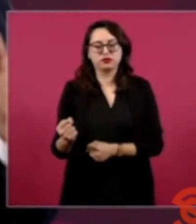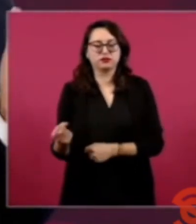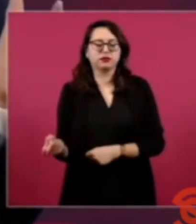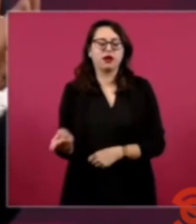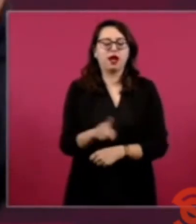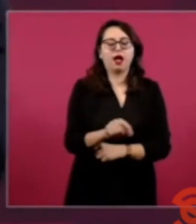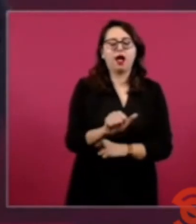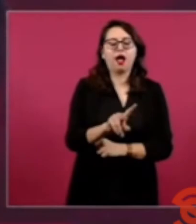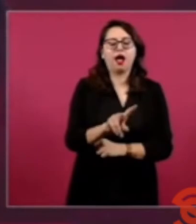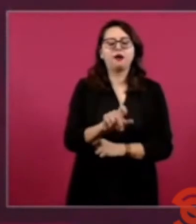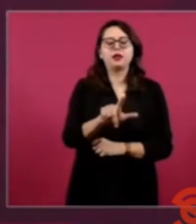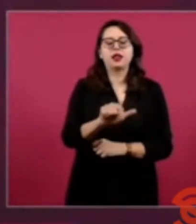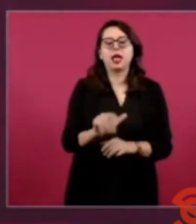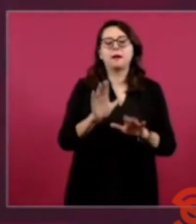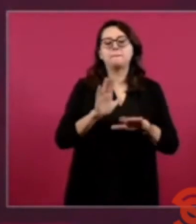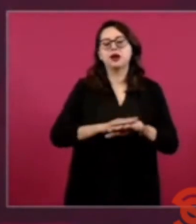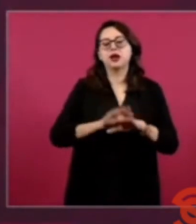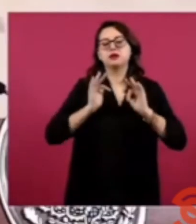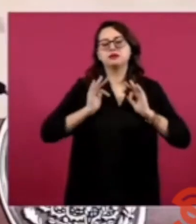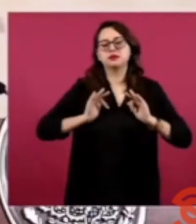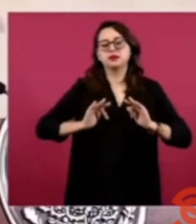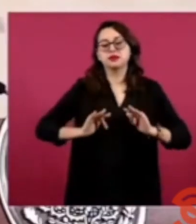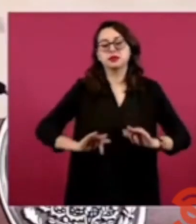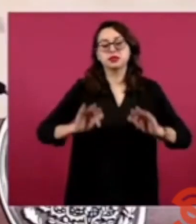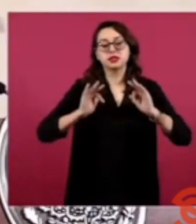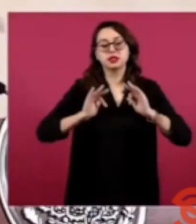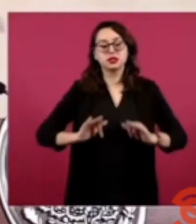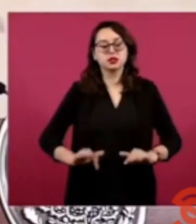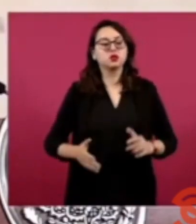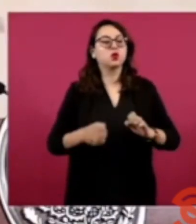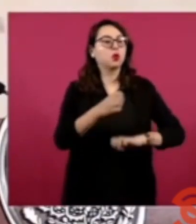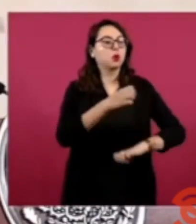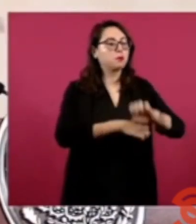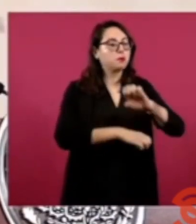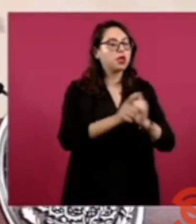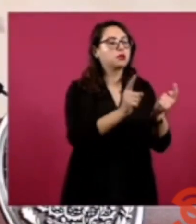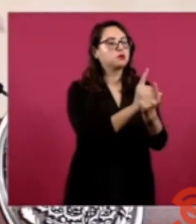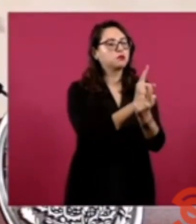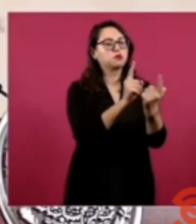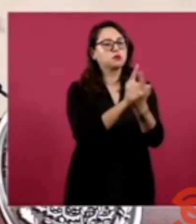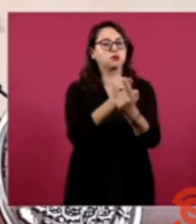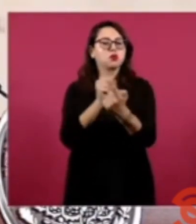Ávila Camacho se entiende con el Grupo Monterrey.